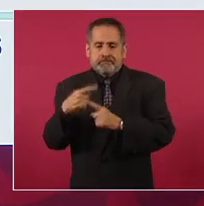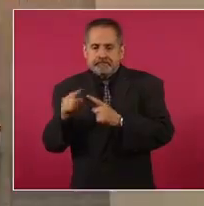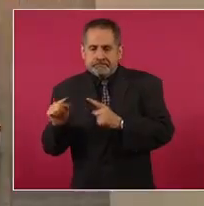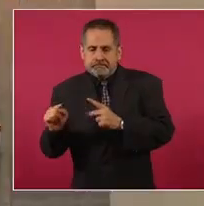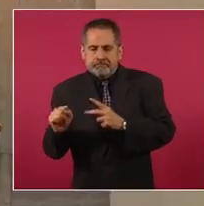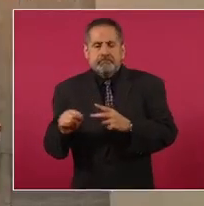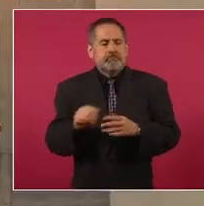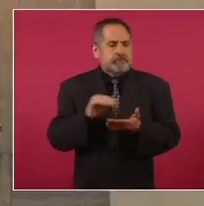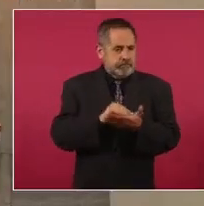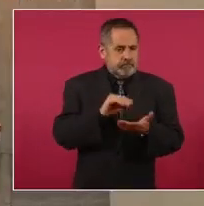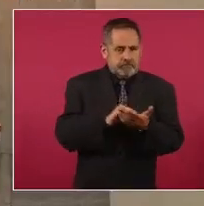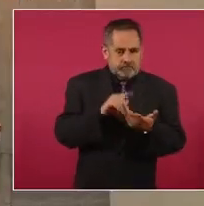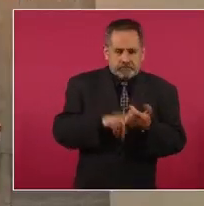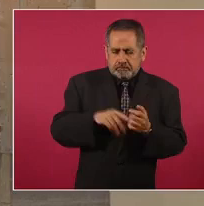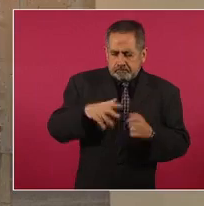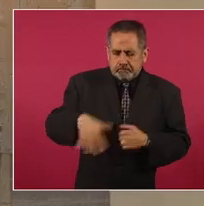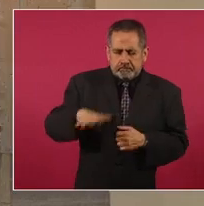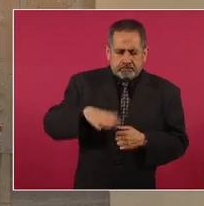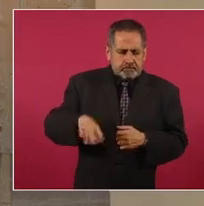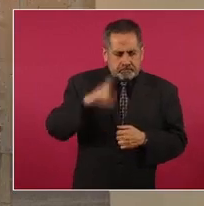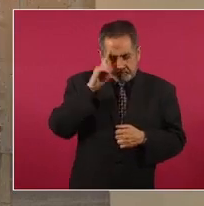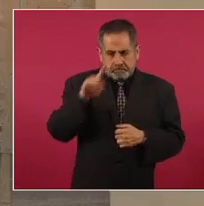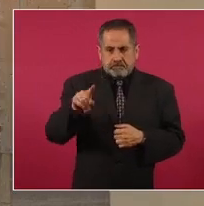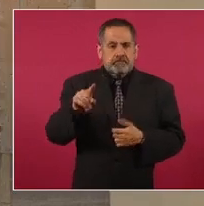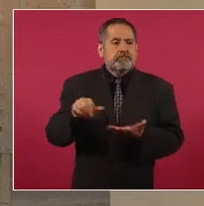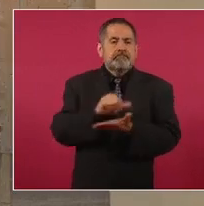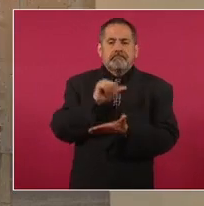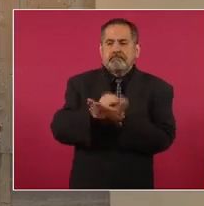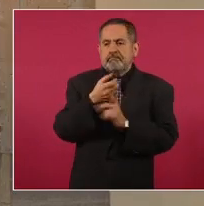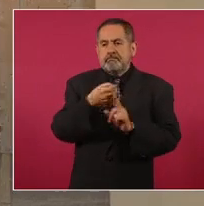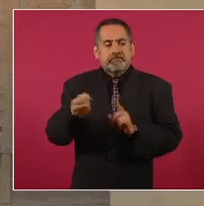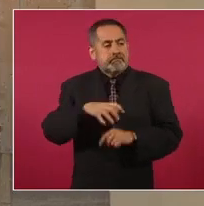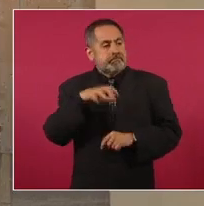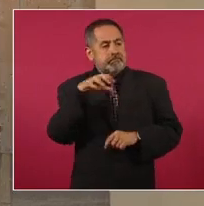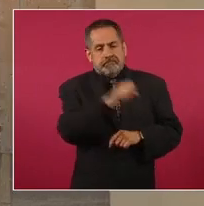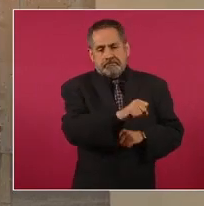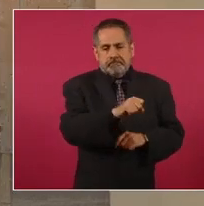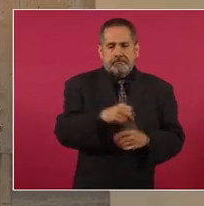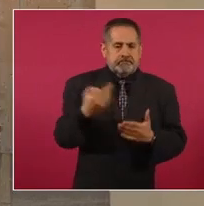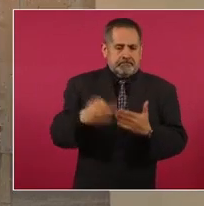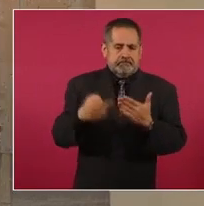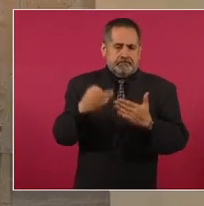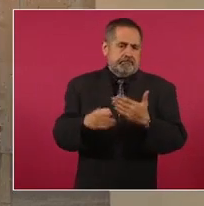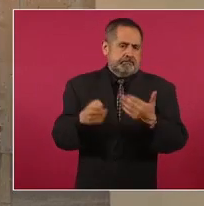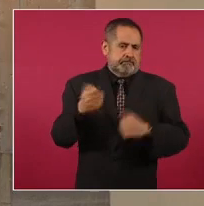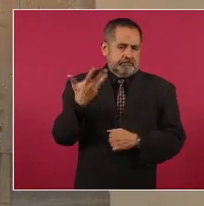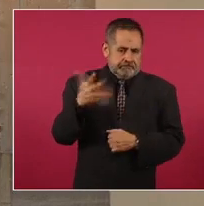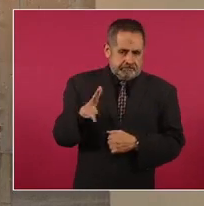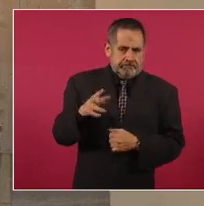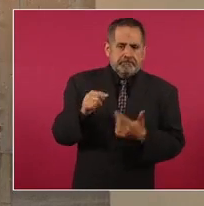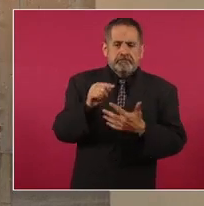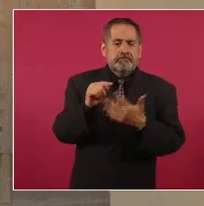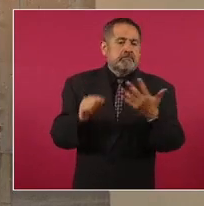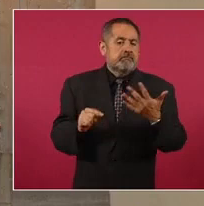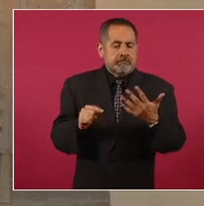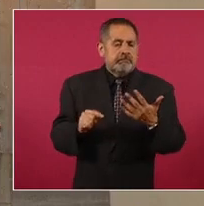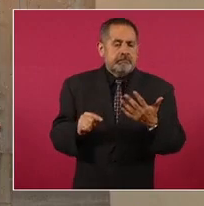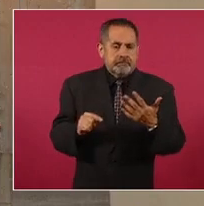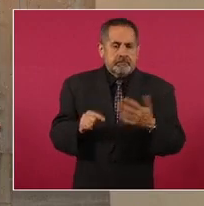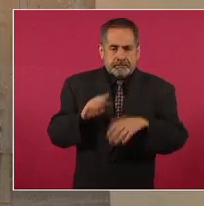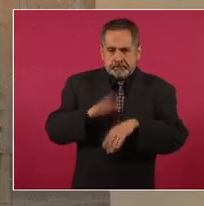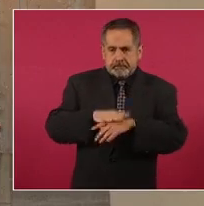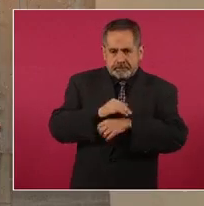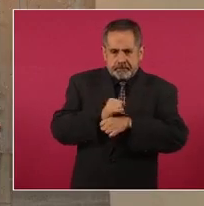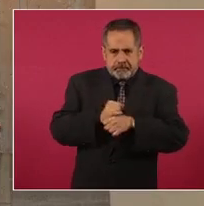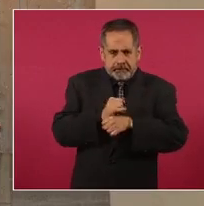búsqueda y ejecución de órdenes de aprehensión en los casos restantes y van avanzando las